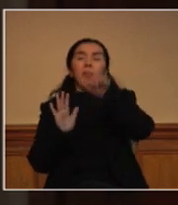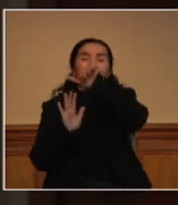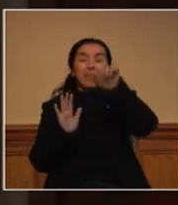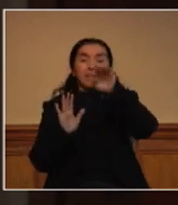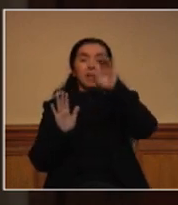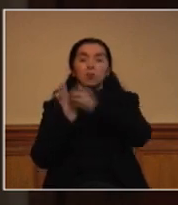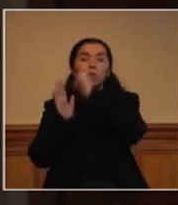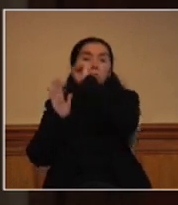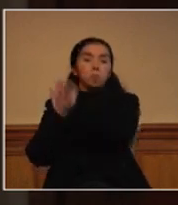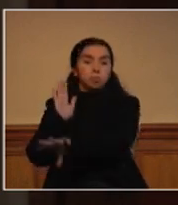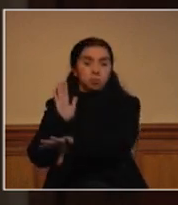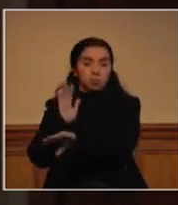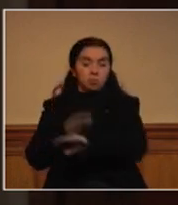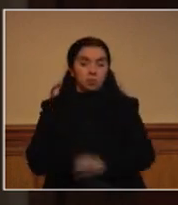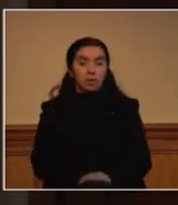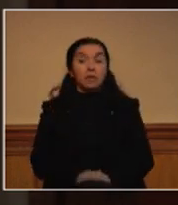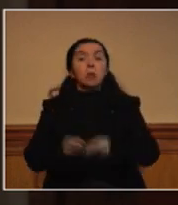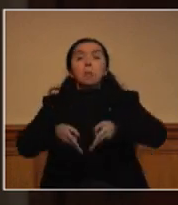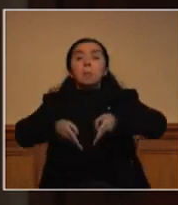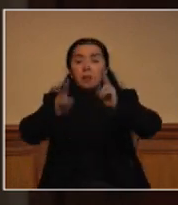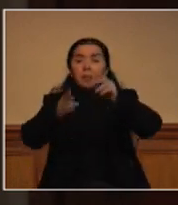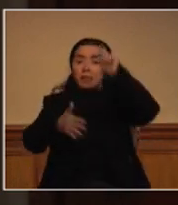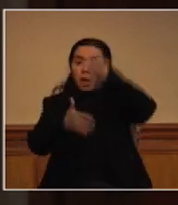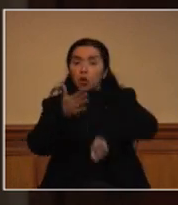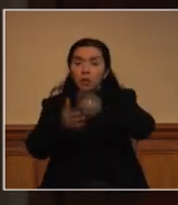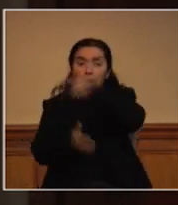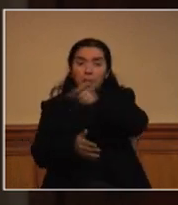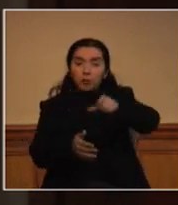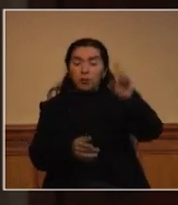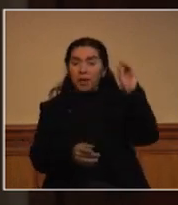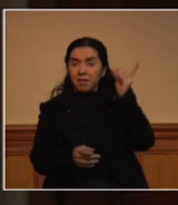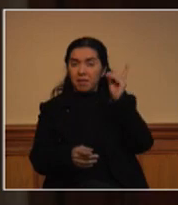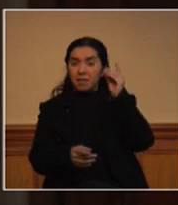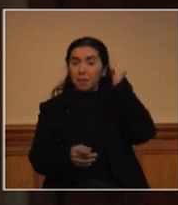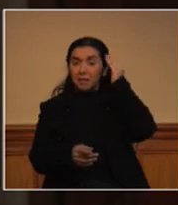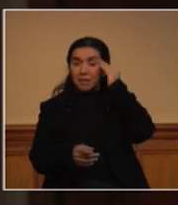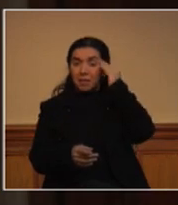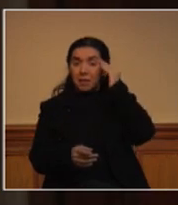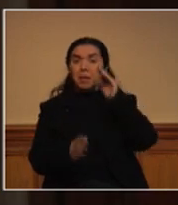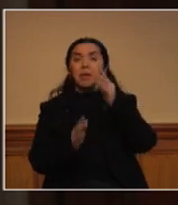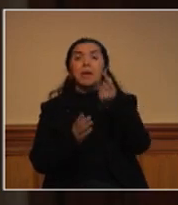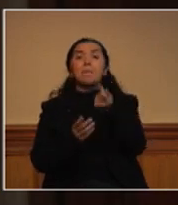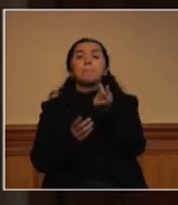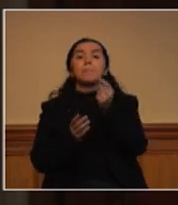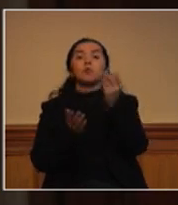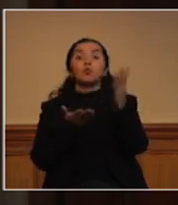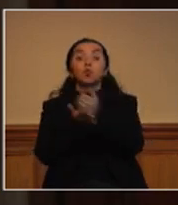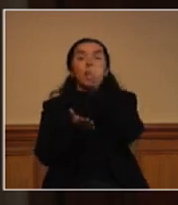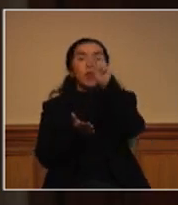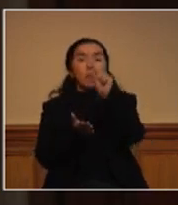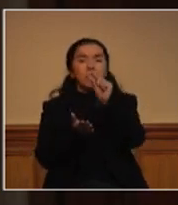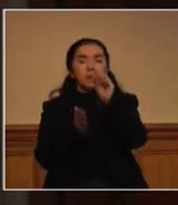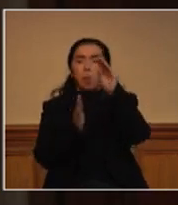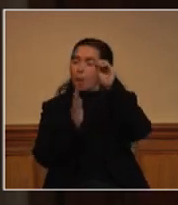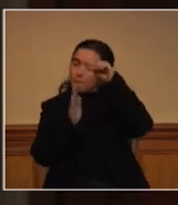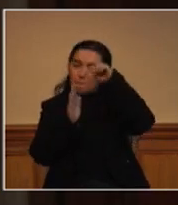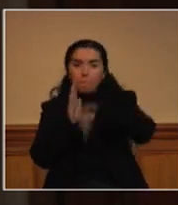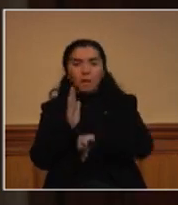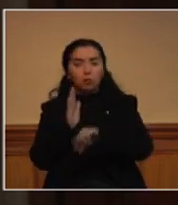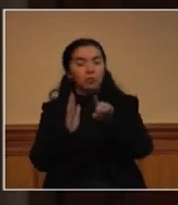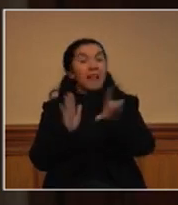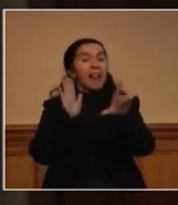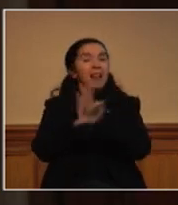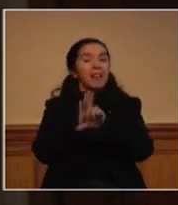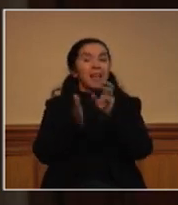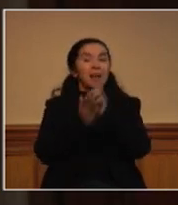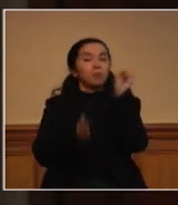18.600, que permitía contratar a personas con discapacidad intelectual por menos del sueldo mínimo. Y la ley deroga esto.